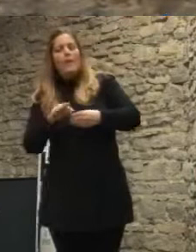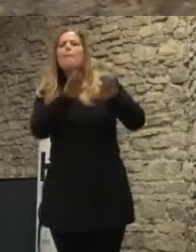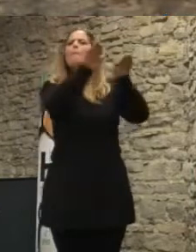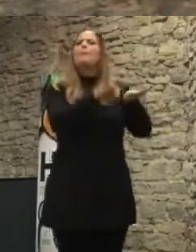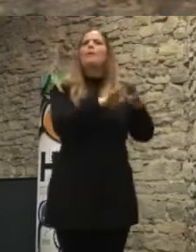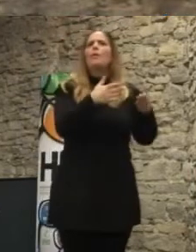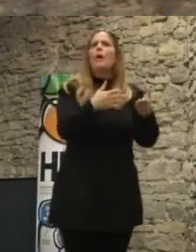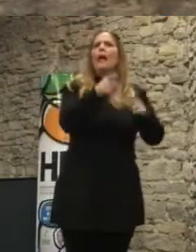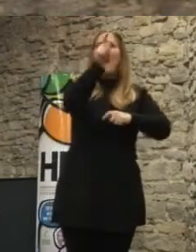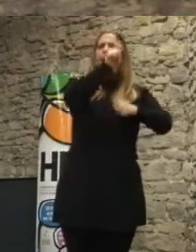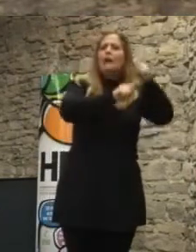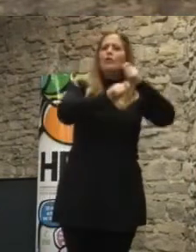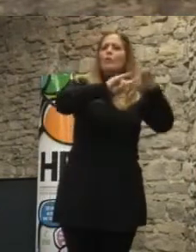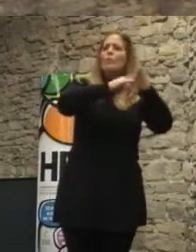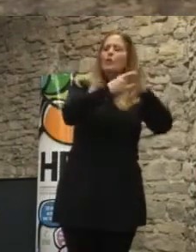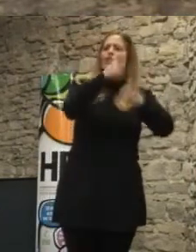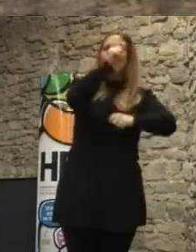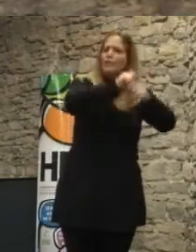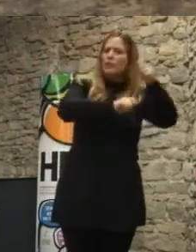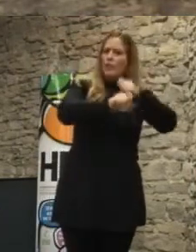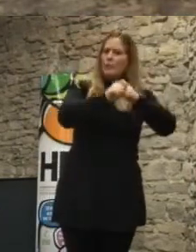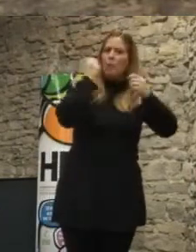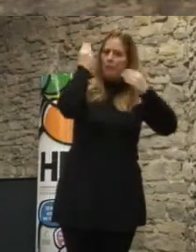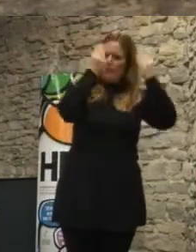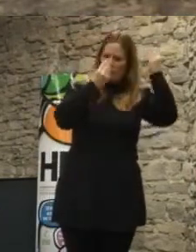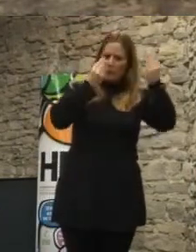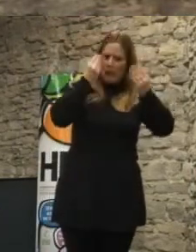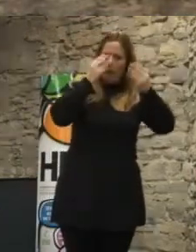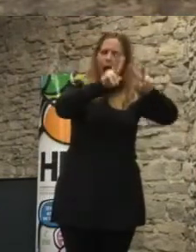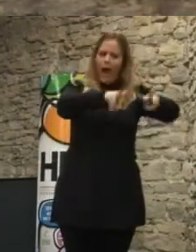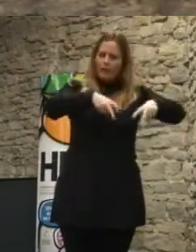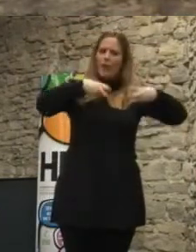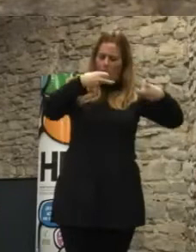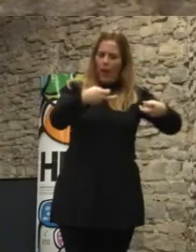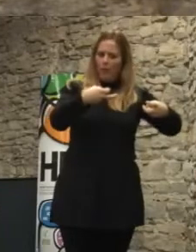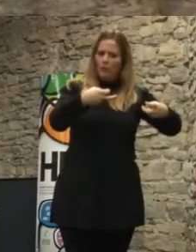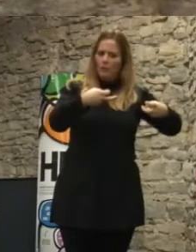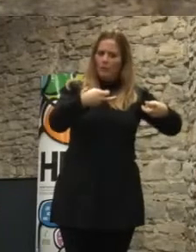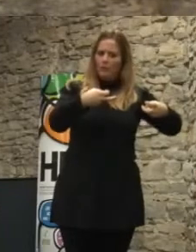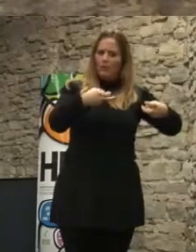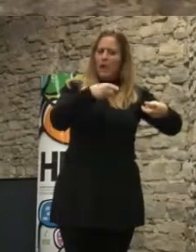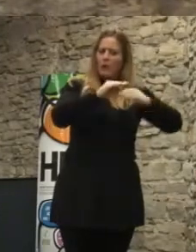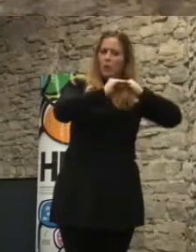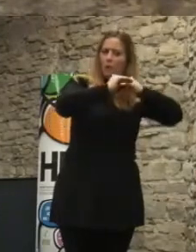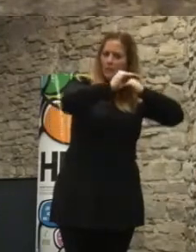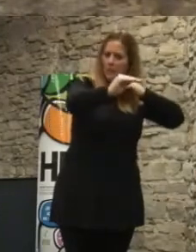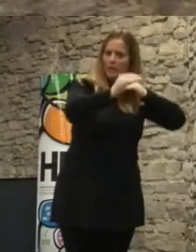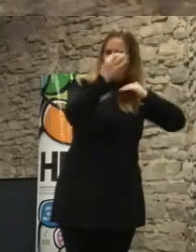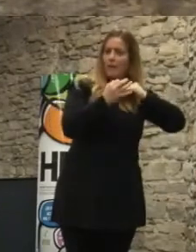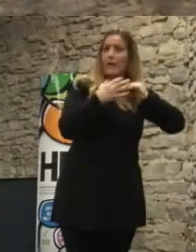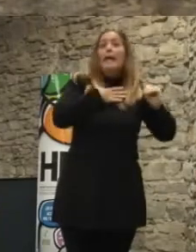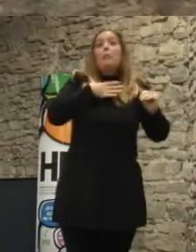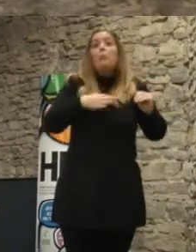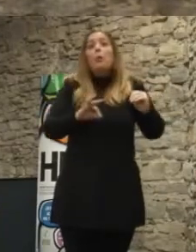asociativo debidamente pensado y reflexionado y actualizado, y lo que seguramente es más